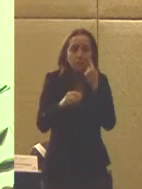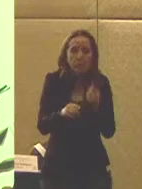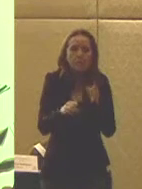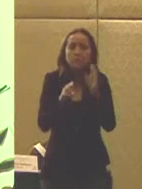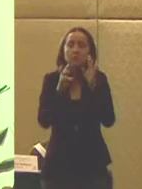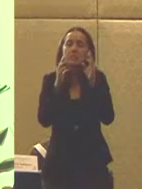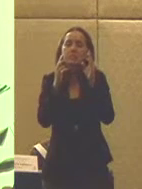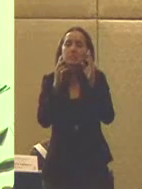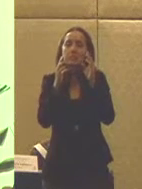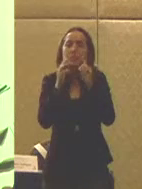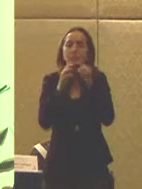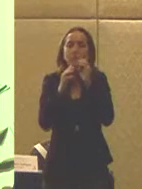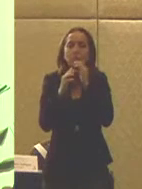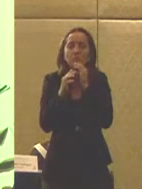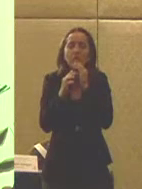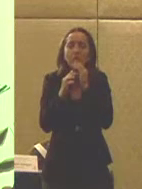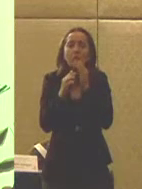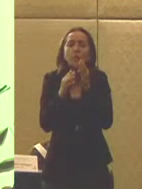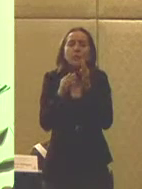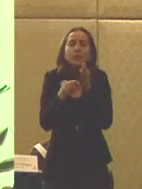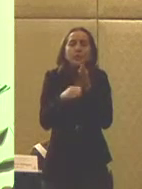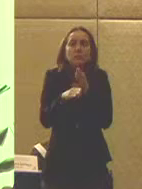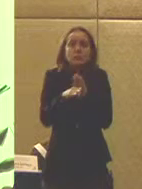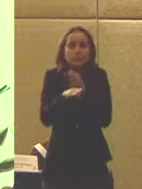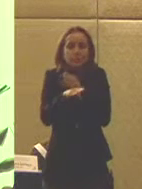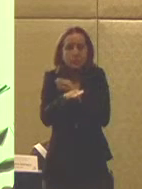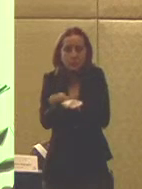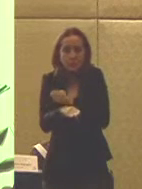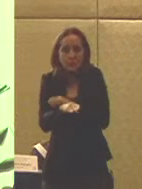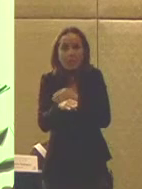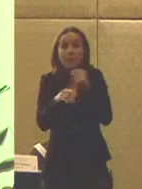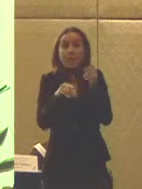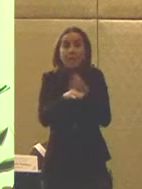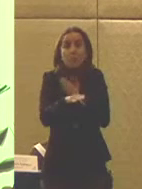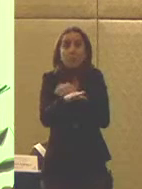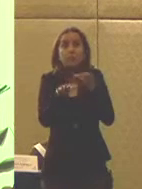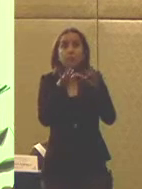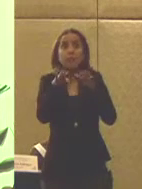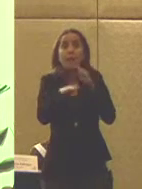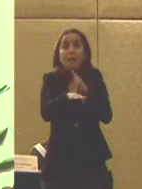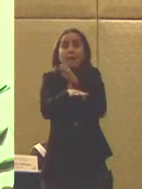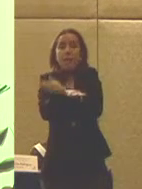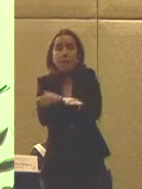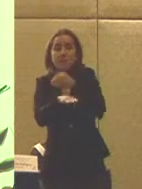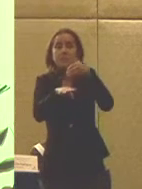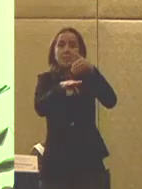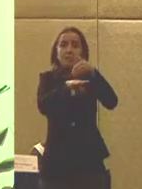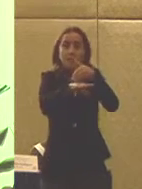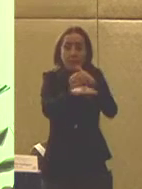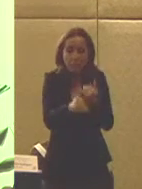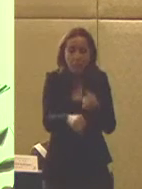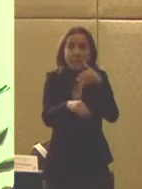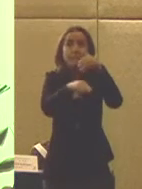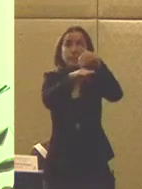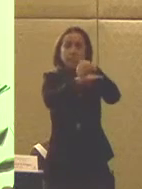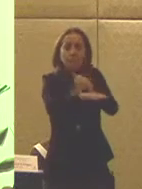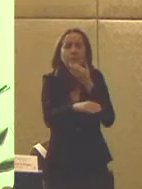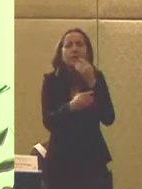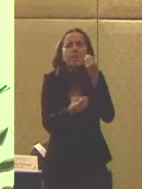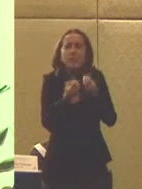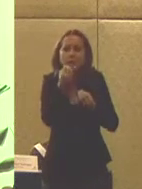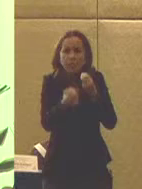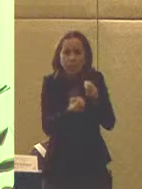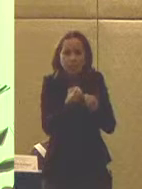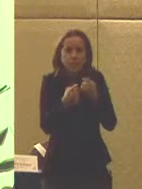de condiciones pre y post desastre. Existen los marcos nacionales, protocolos, manuales, códigos y